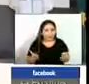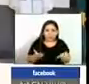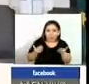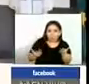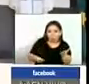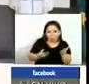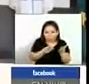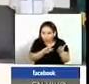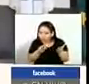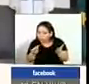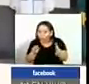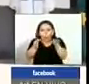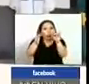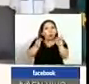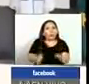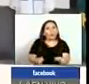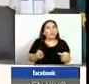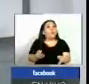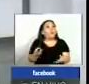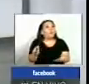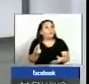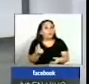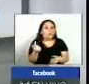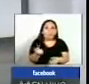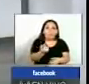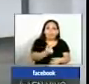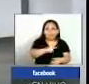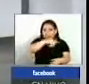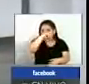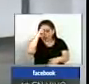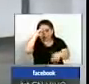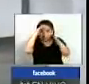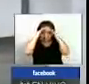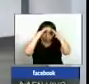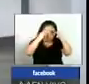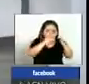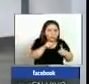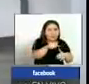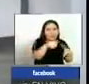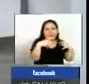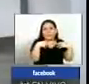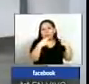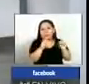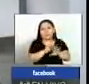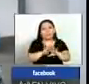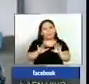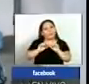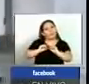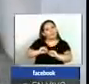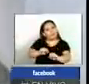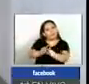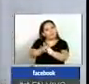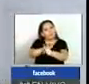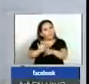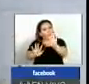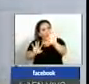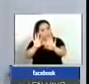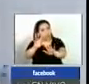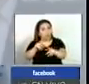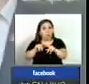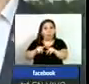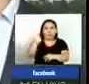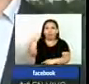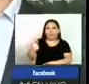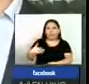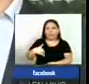un dato específico de cuántas personas que se dedican al área de salud han fallecido a causa del COVID-19, el ministro